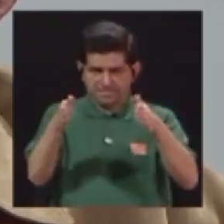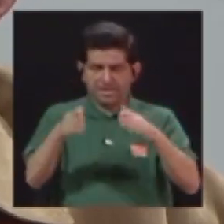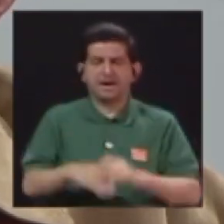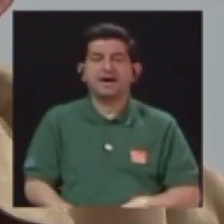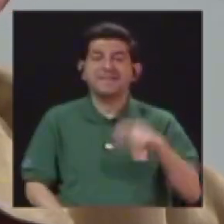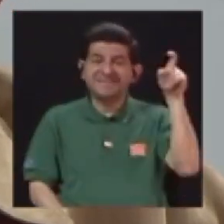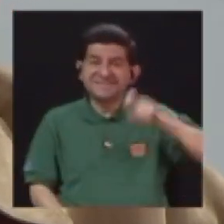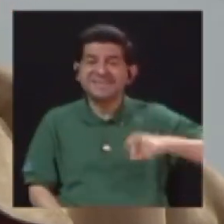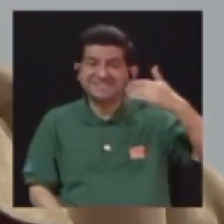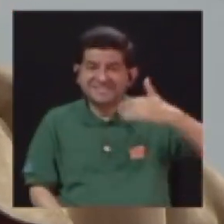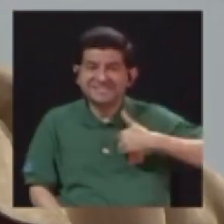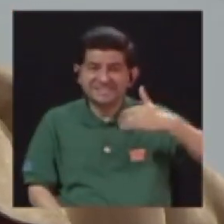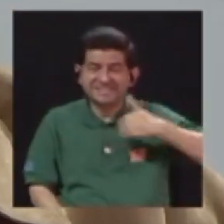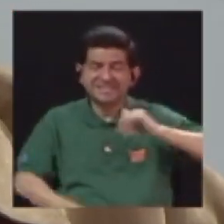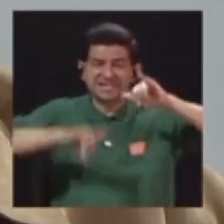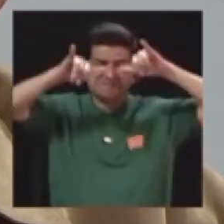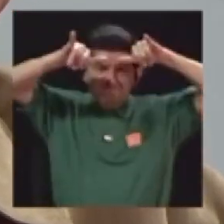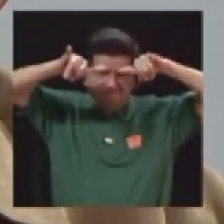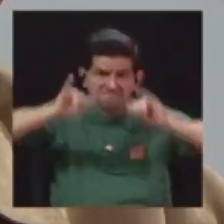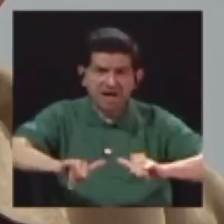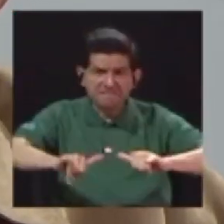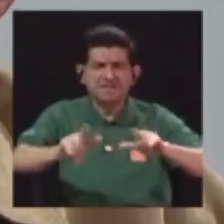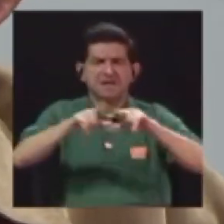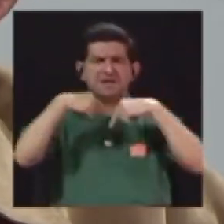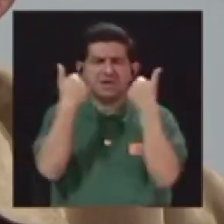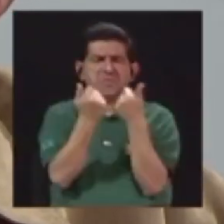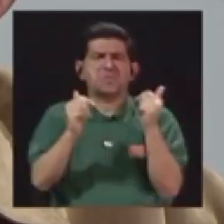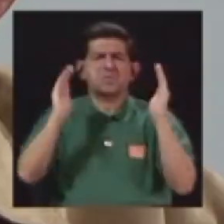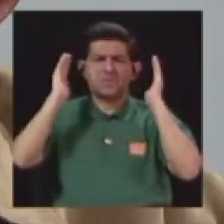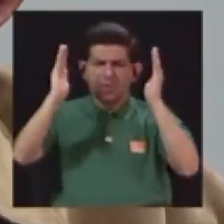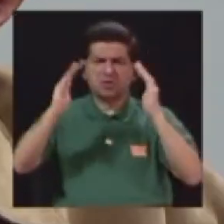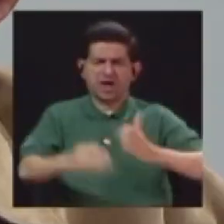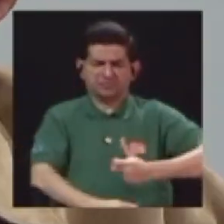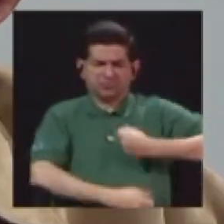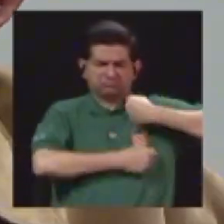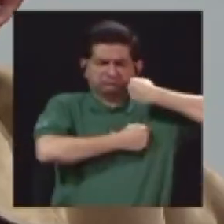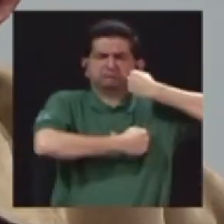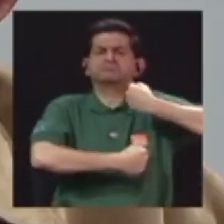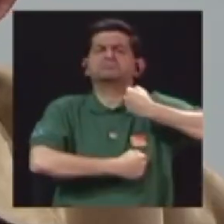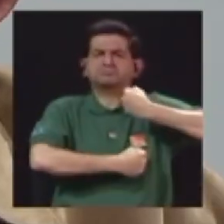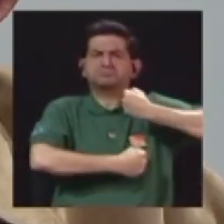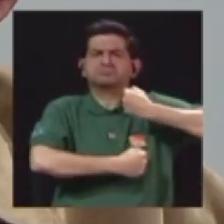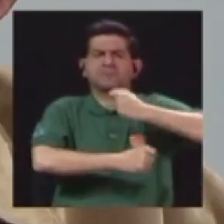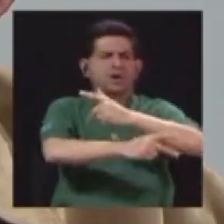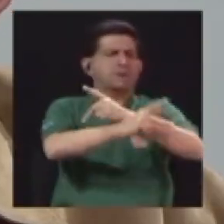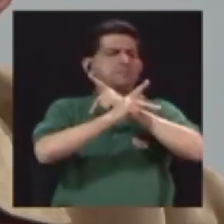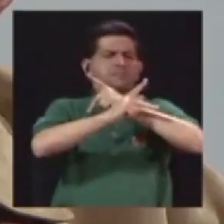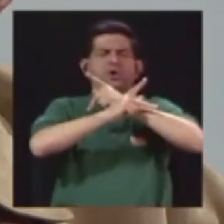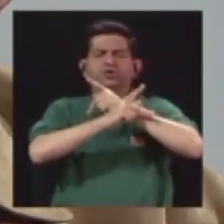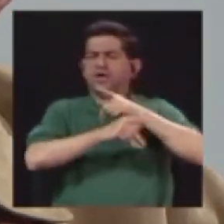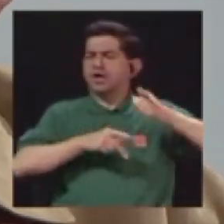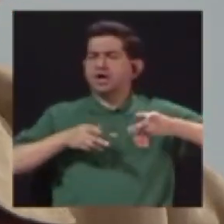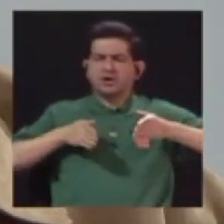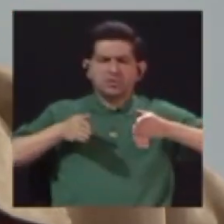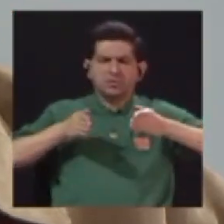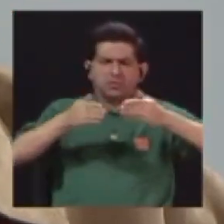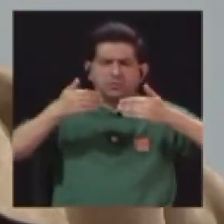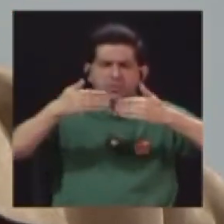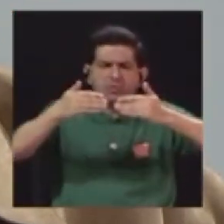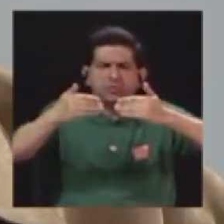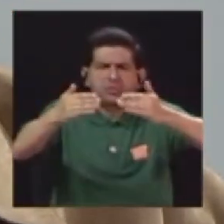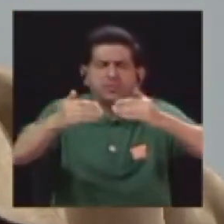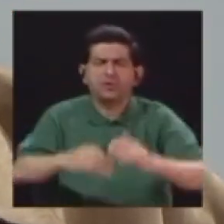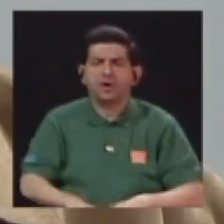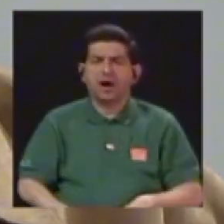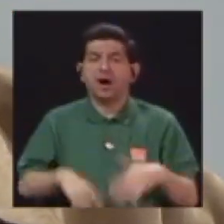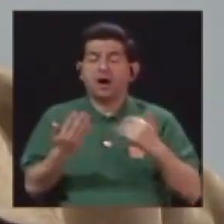por la necesidad de mantener un grupo grande de tropas para la protección del canal, aumentaron